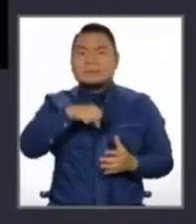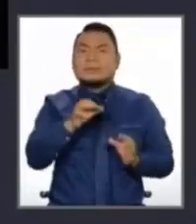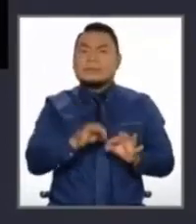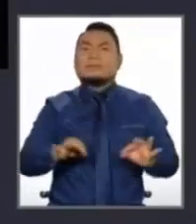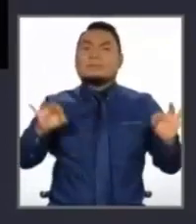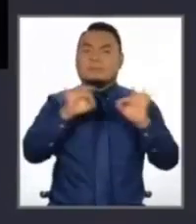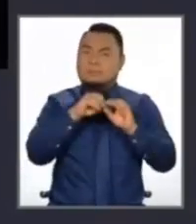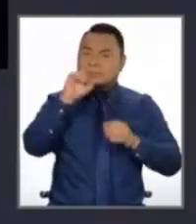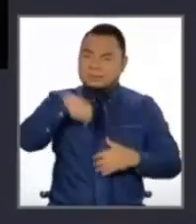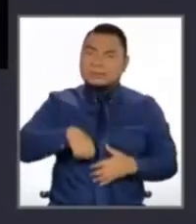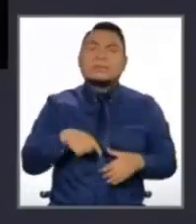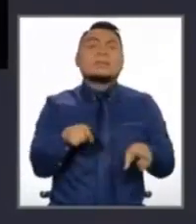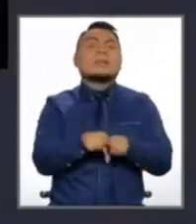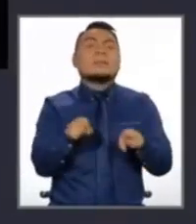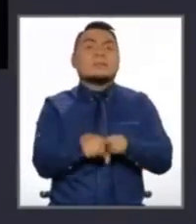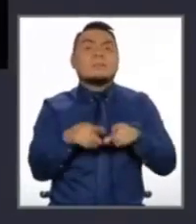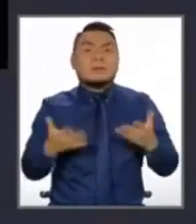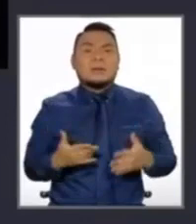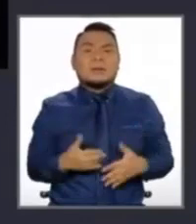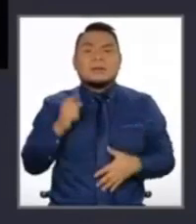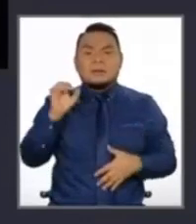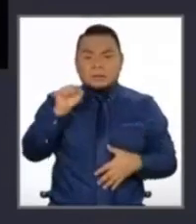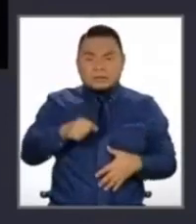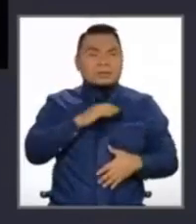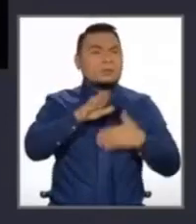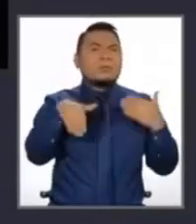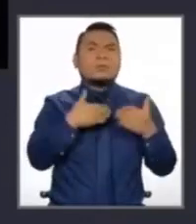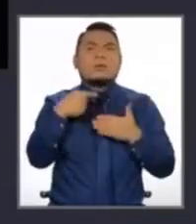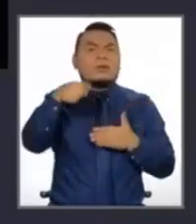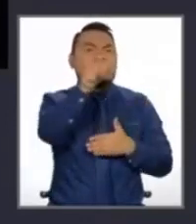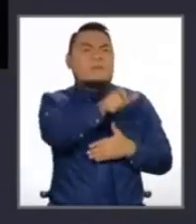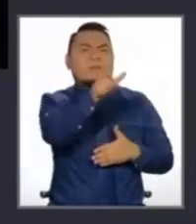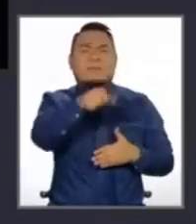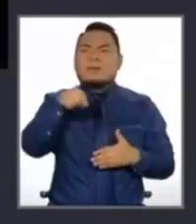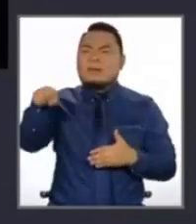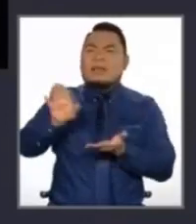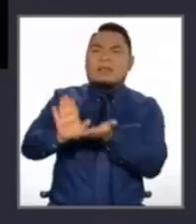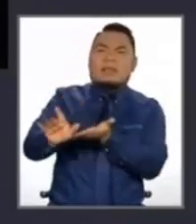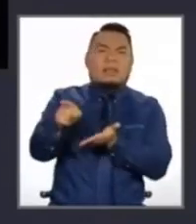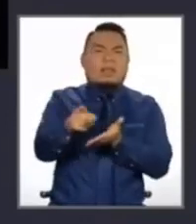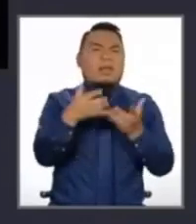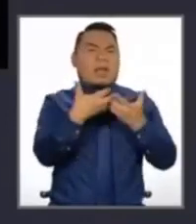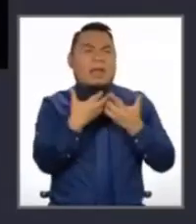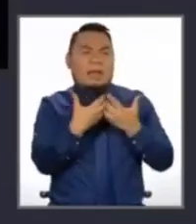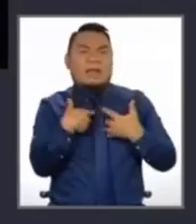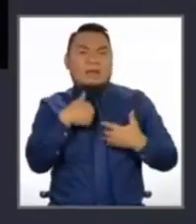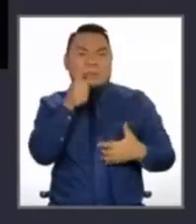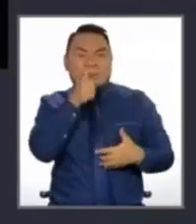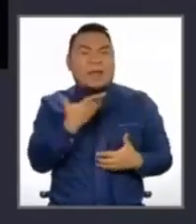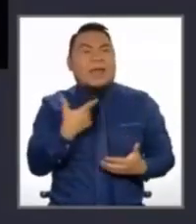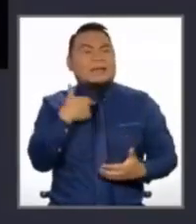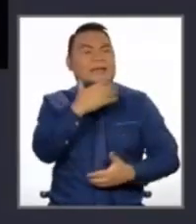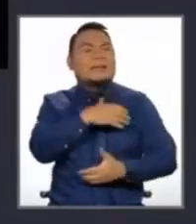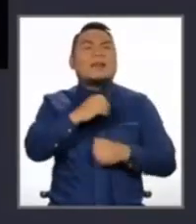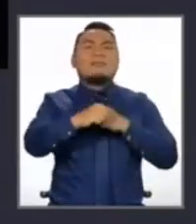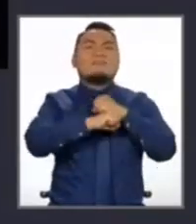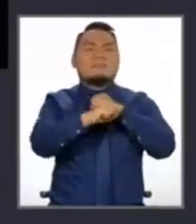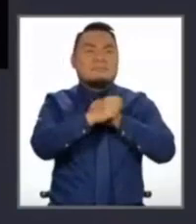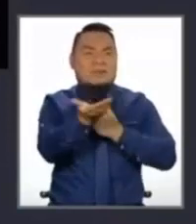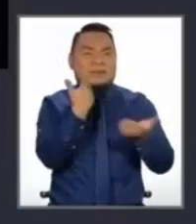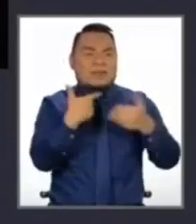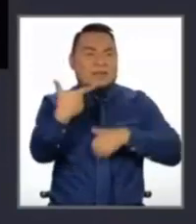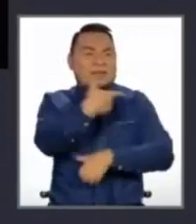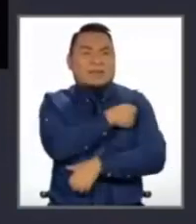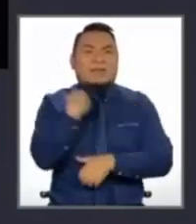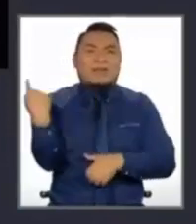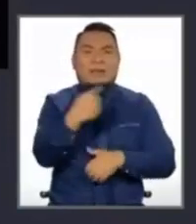fundamental, sino además lanzar sin ninguna discriminación y sin un negociado una campaña de vacunación